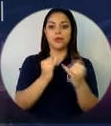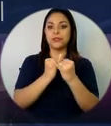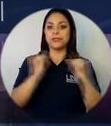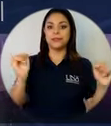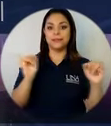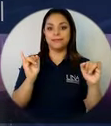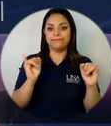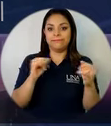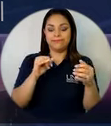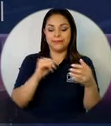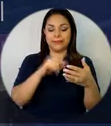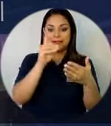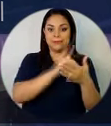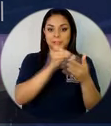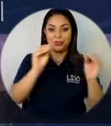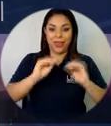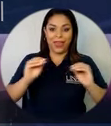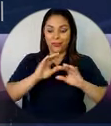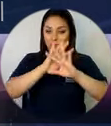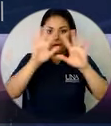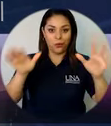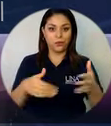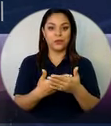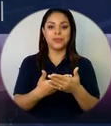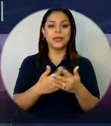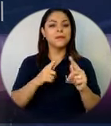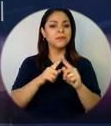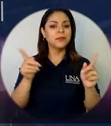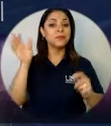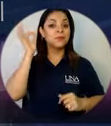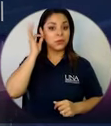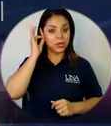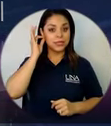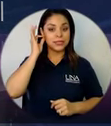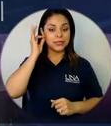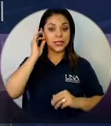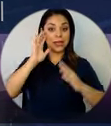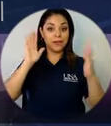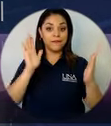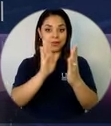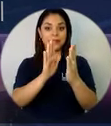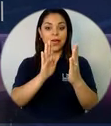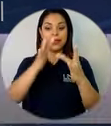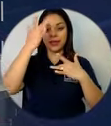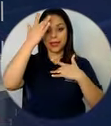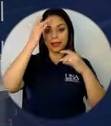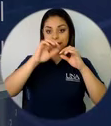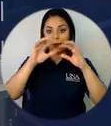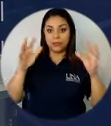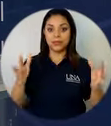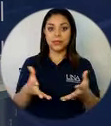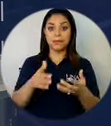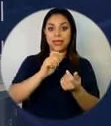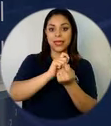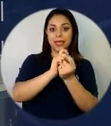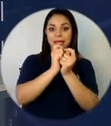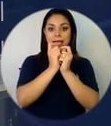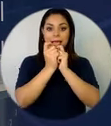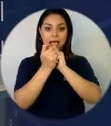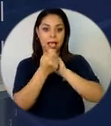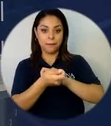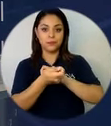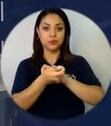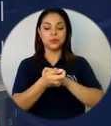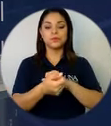sin distingo de ningún tipo. Pero las mujeres no solo tuvieron que enfrentar la pandemia y todos los cambios